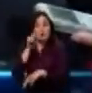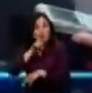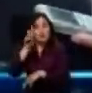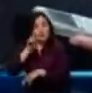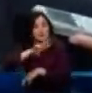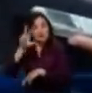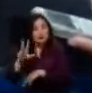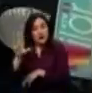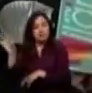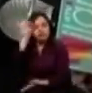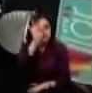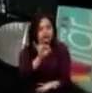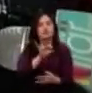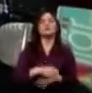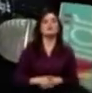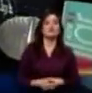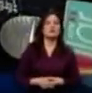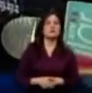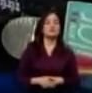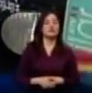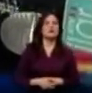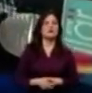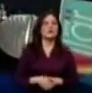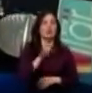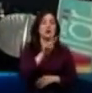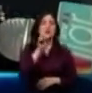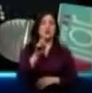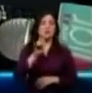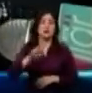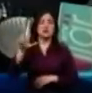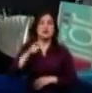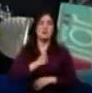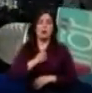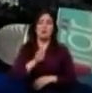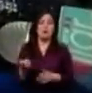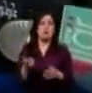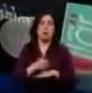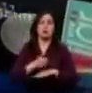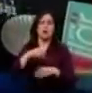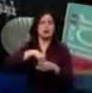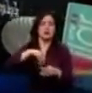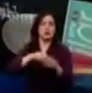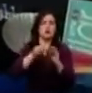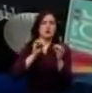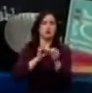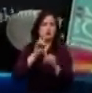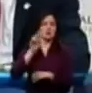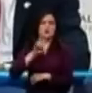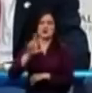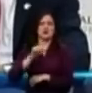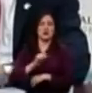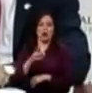elegido la vocalía de ellos. El bloque 21-23 hizo una moción y considero que debió haberse respetado dicha